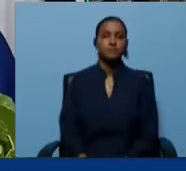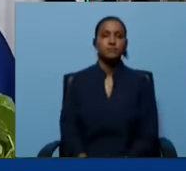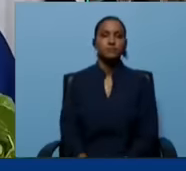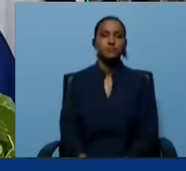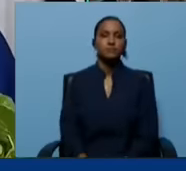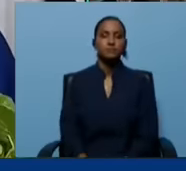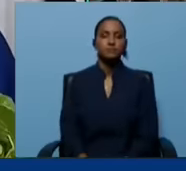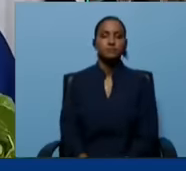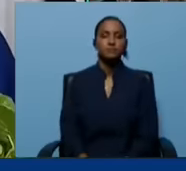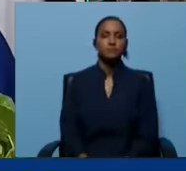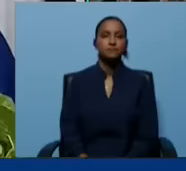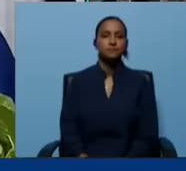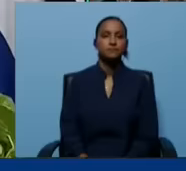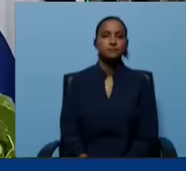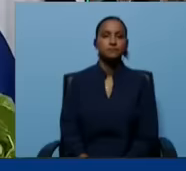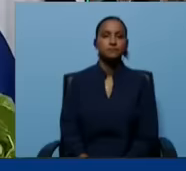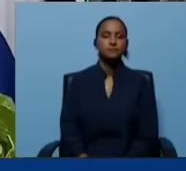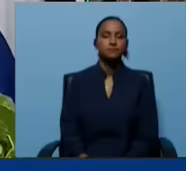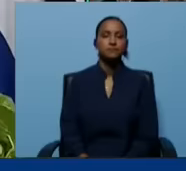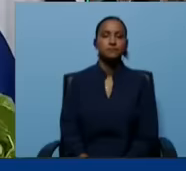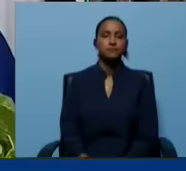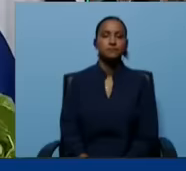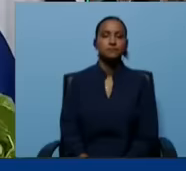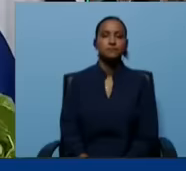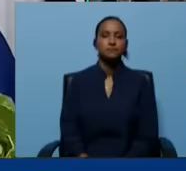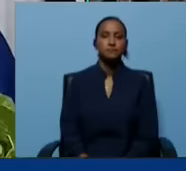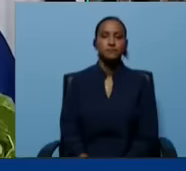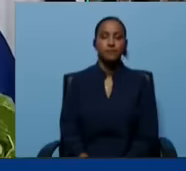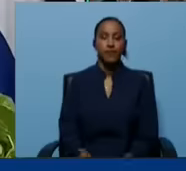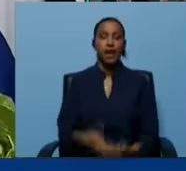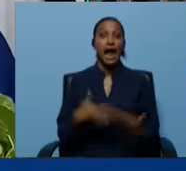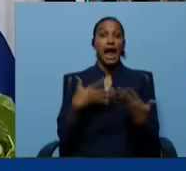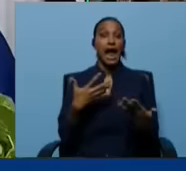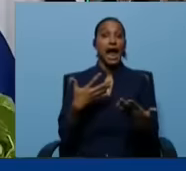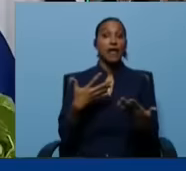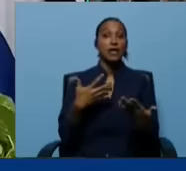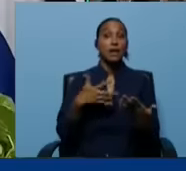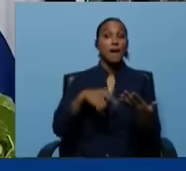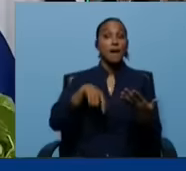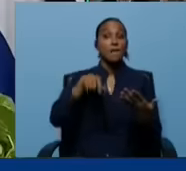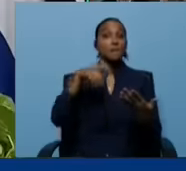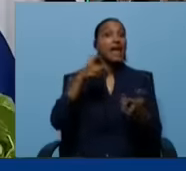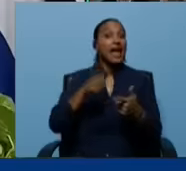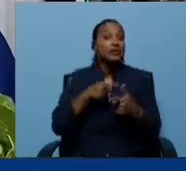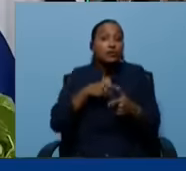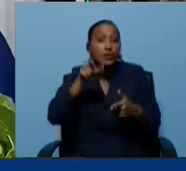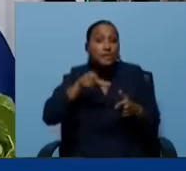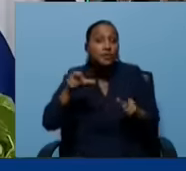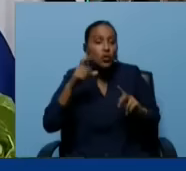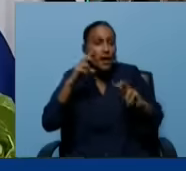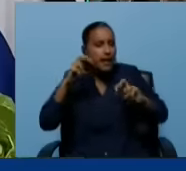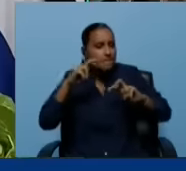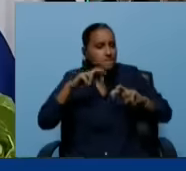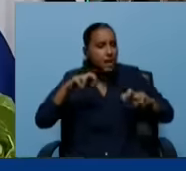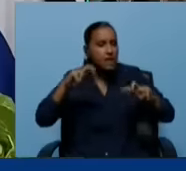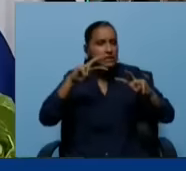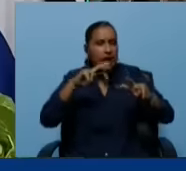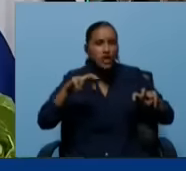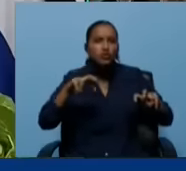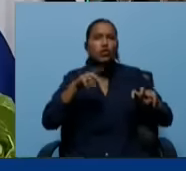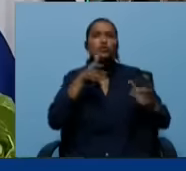los que instalaron la esclavitud, los que promovieron la